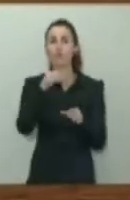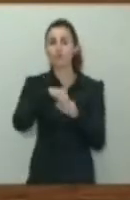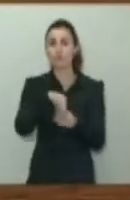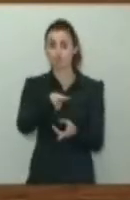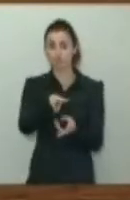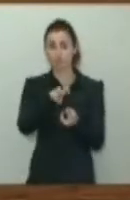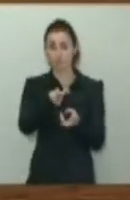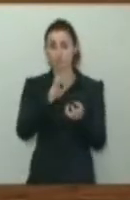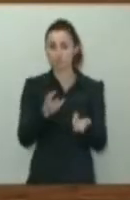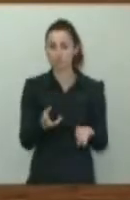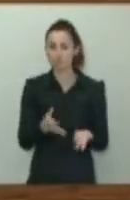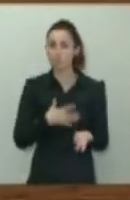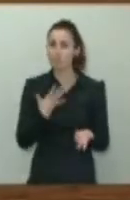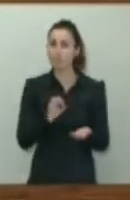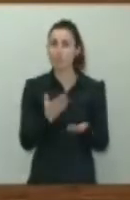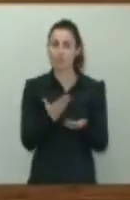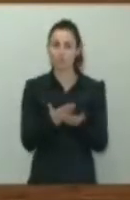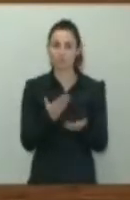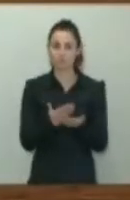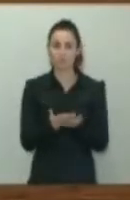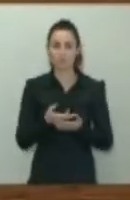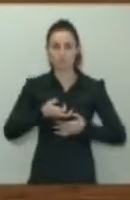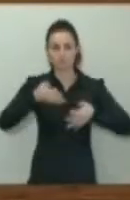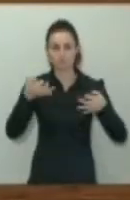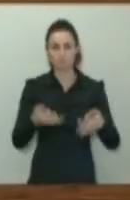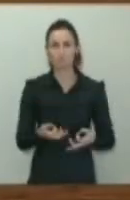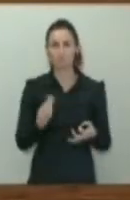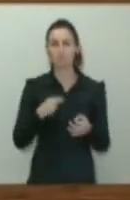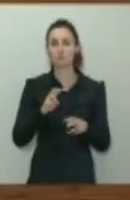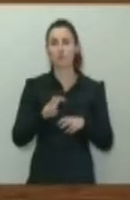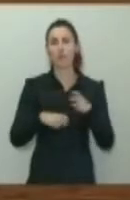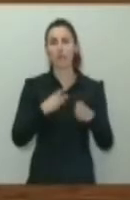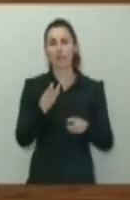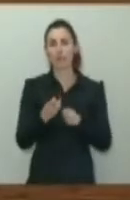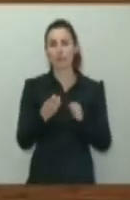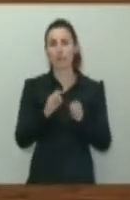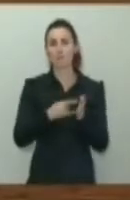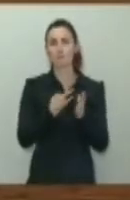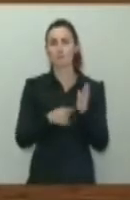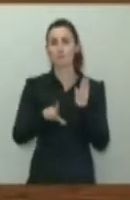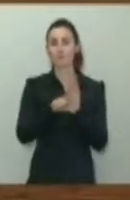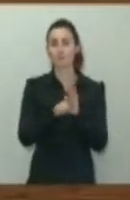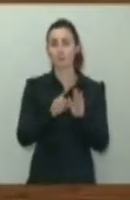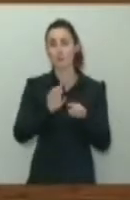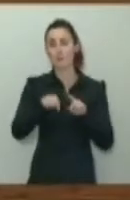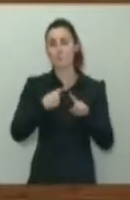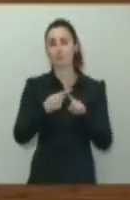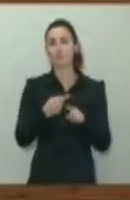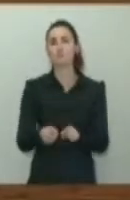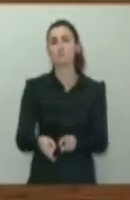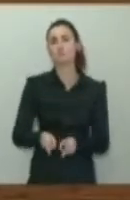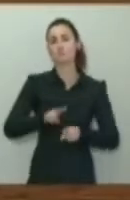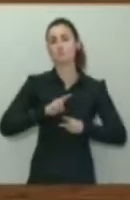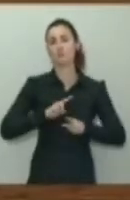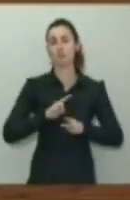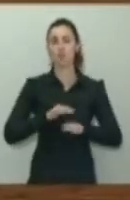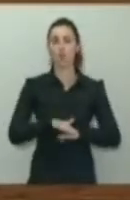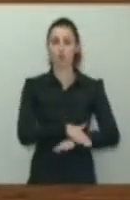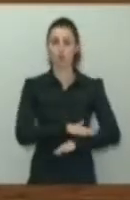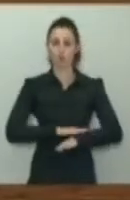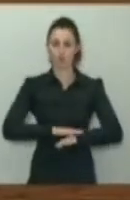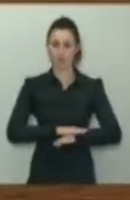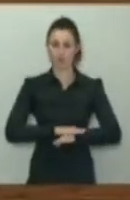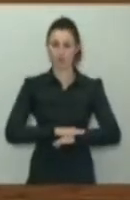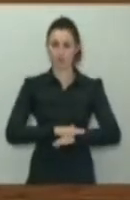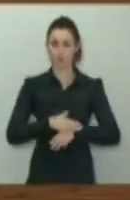impuesto que pudiese justificar precisamente esa reformulación del proyecto y su devolución al Gobierno, sin perjuicio de que, como ya